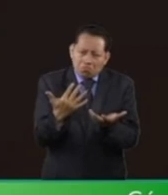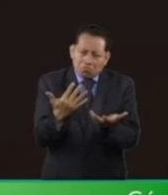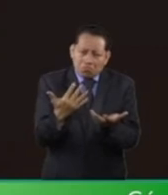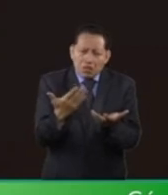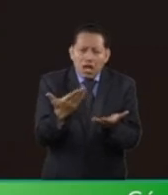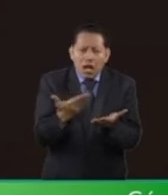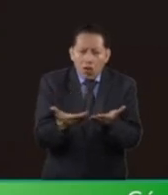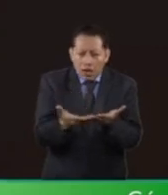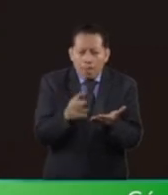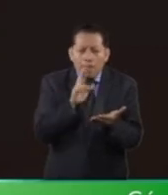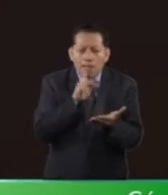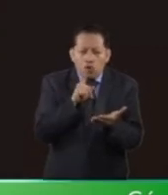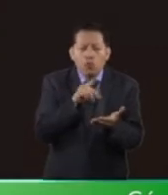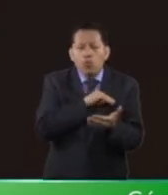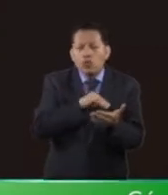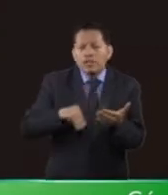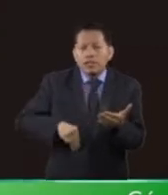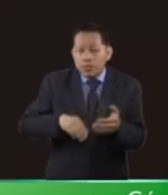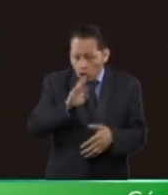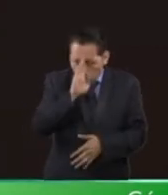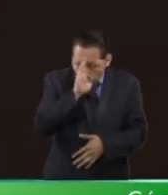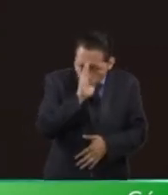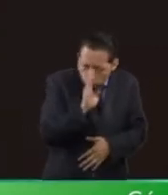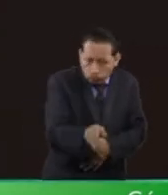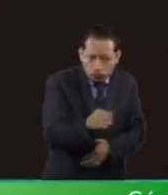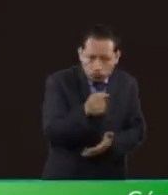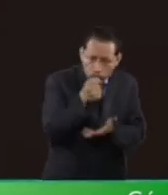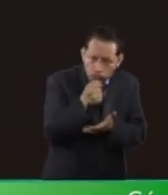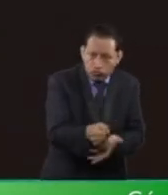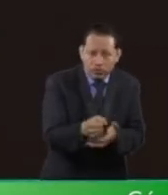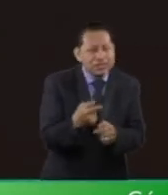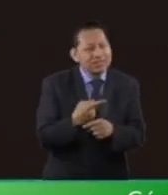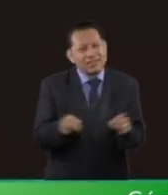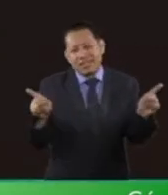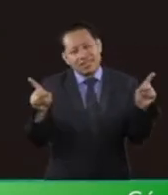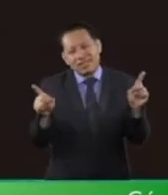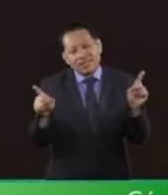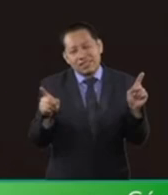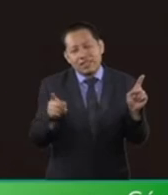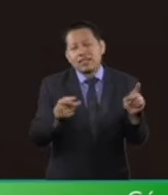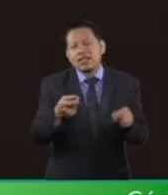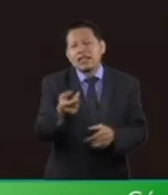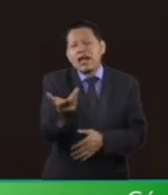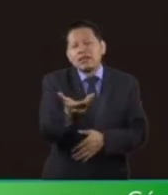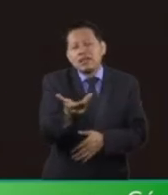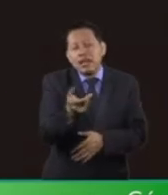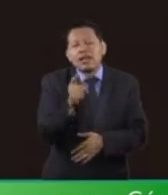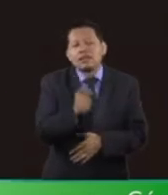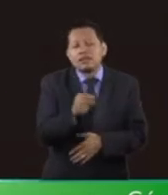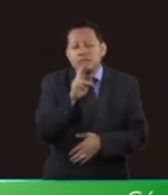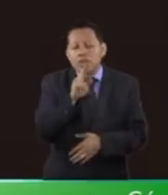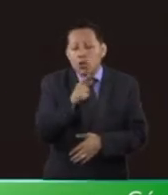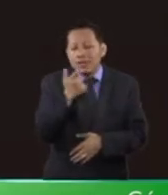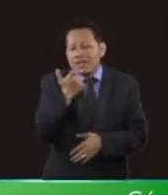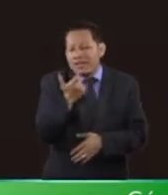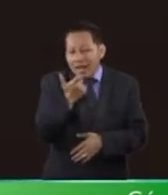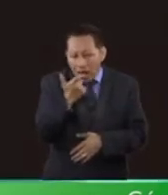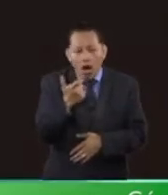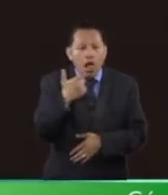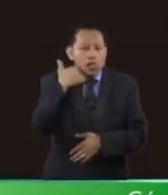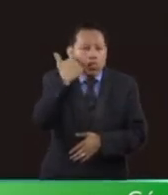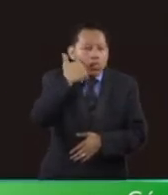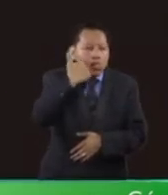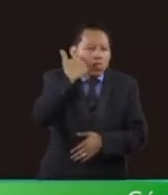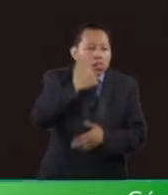en los municipios de manera directa? Por el contrario, la salida sencilla fue repartir dinero a cambio de votos,